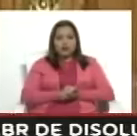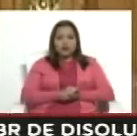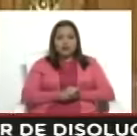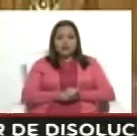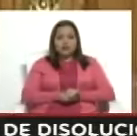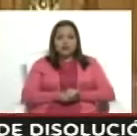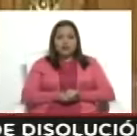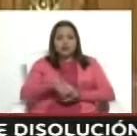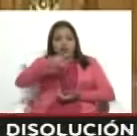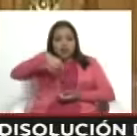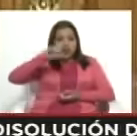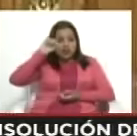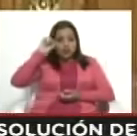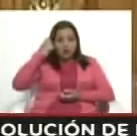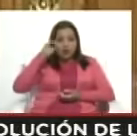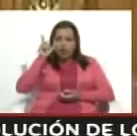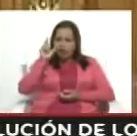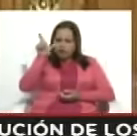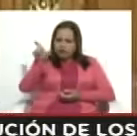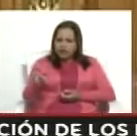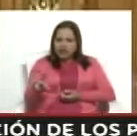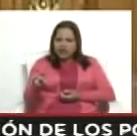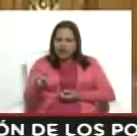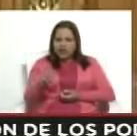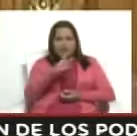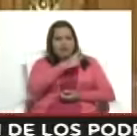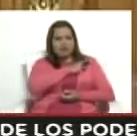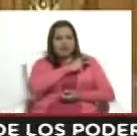salió aquel señor y dijo,